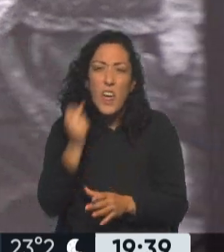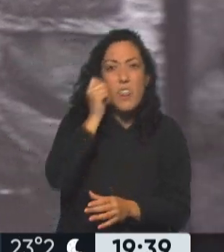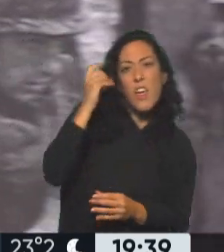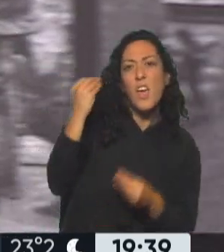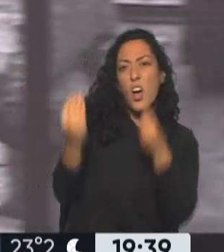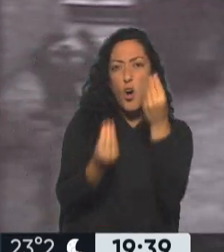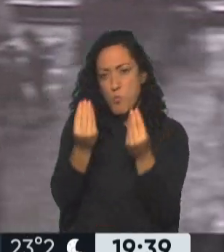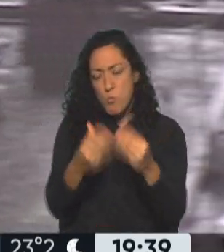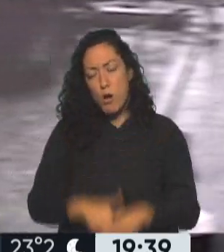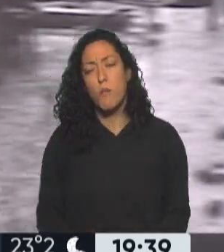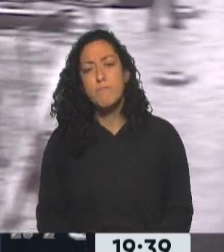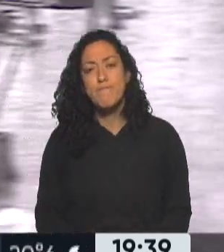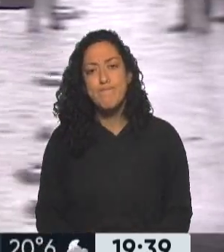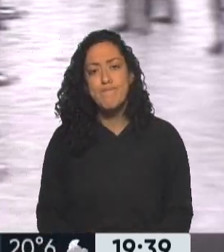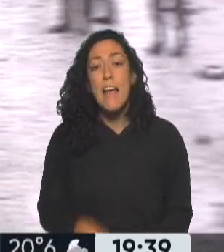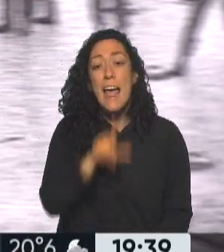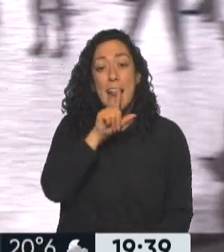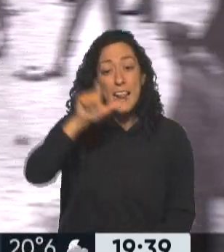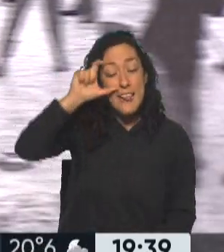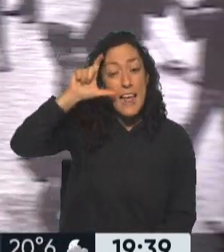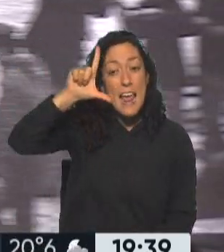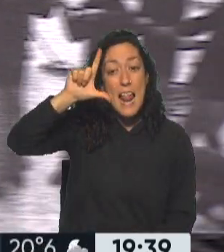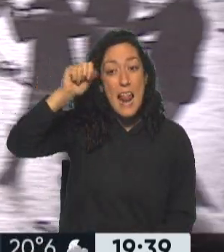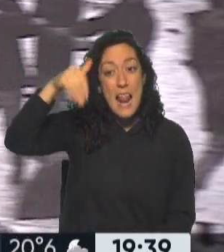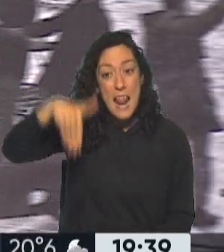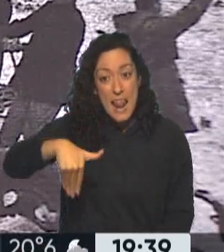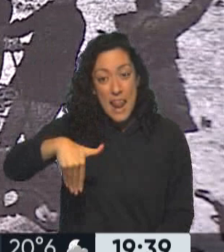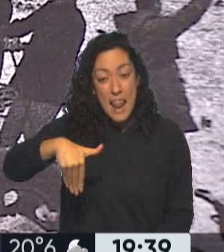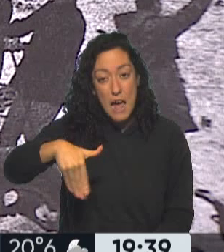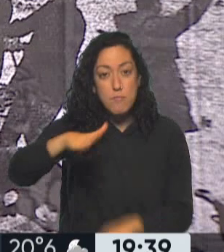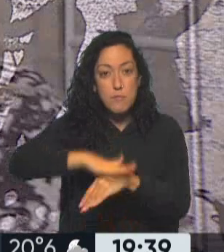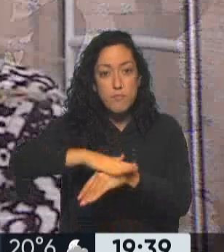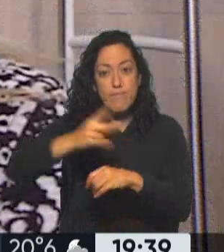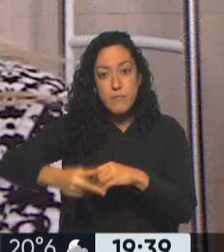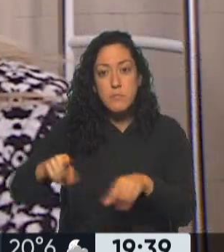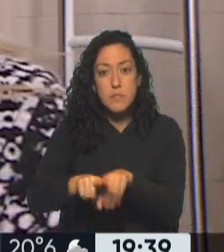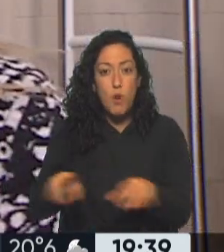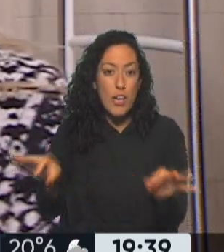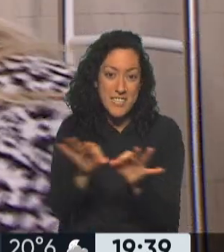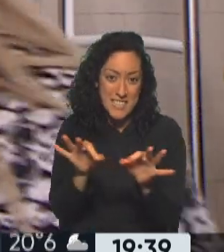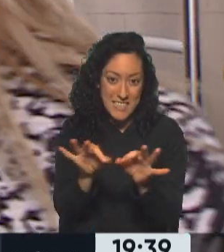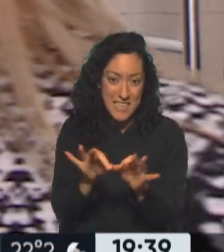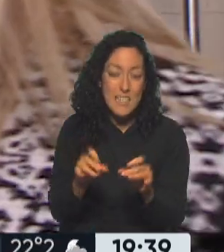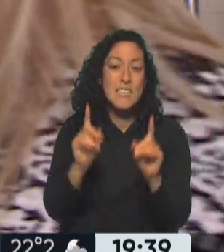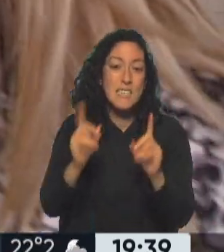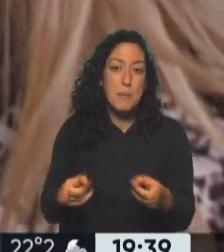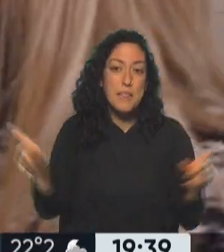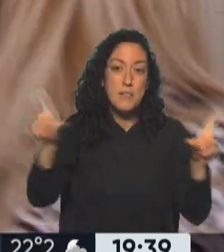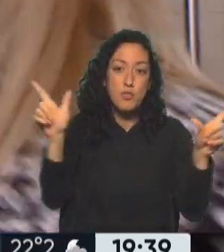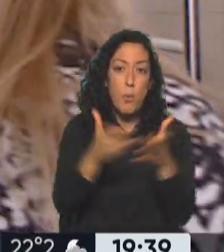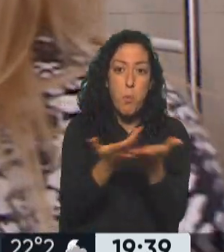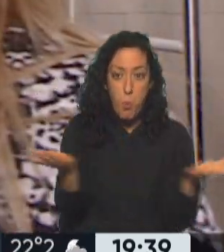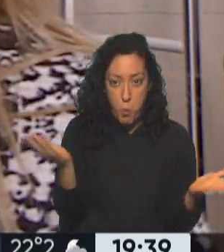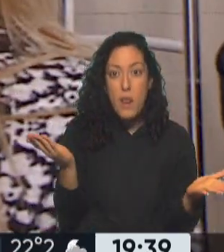Mira, Telam estuvo como corresponsal en las islas en la guerra en su momento, al igual que la televisión pública que se